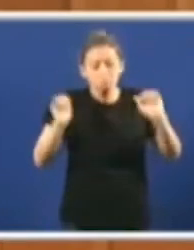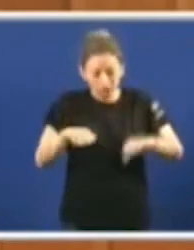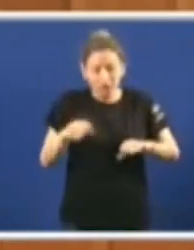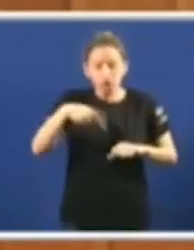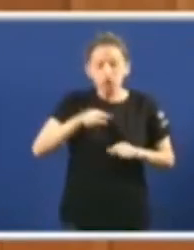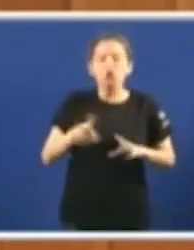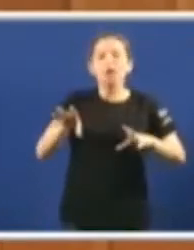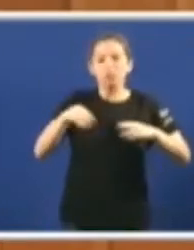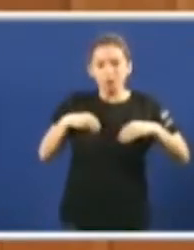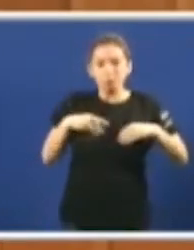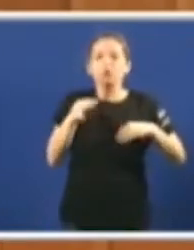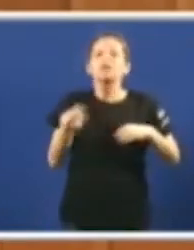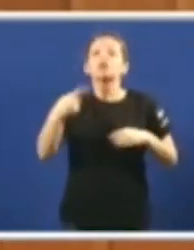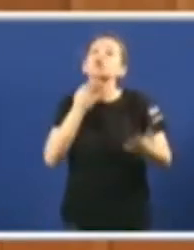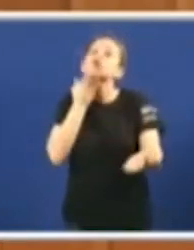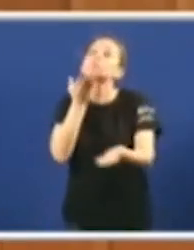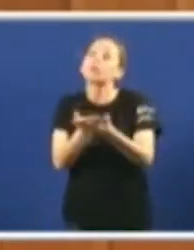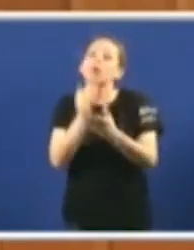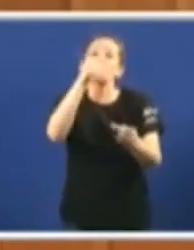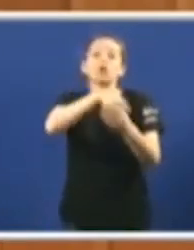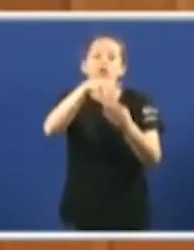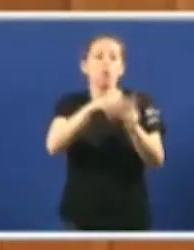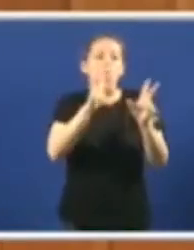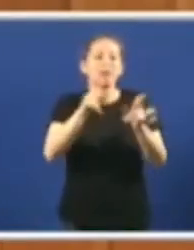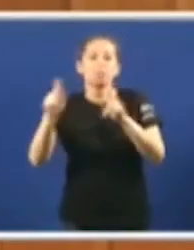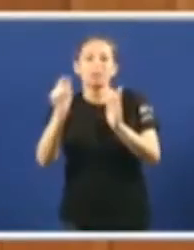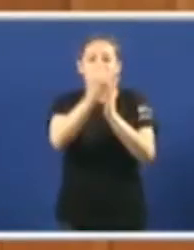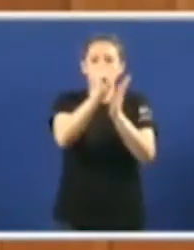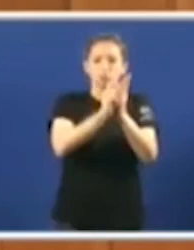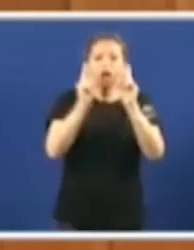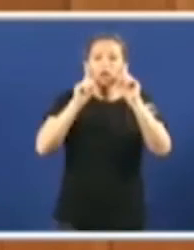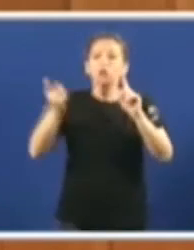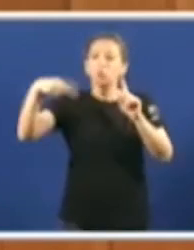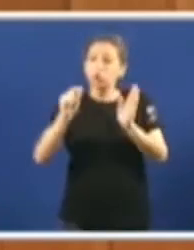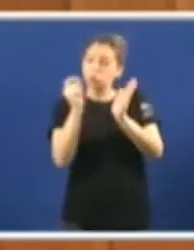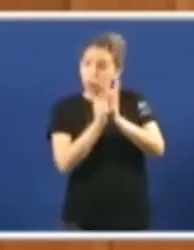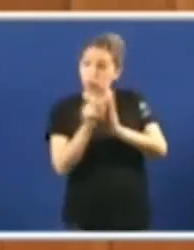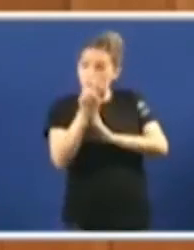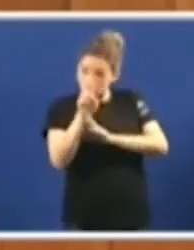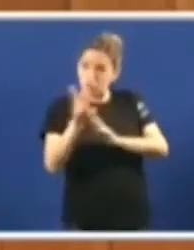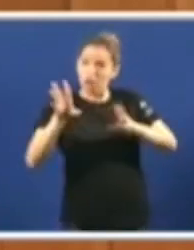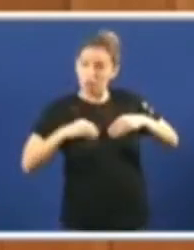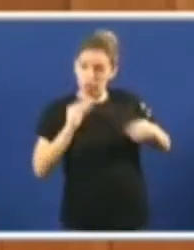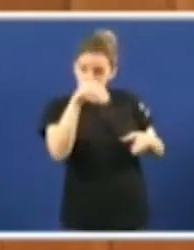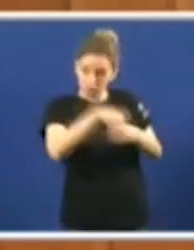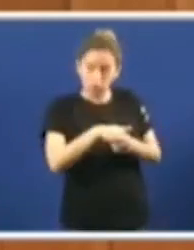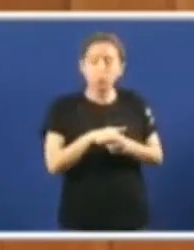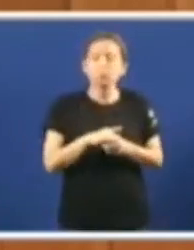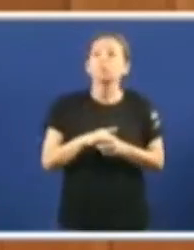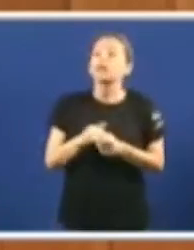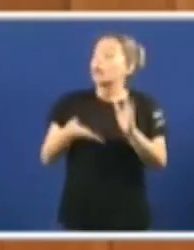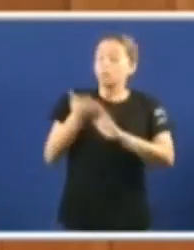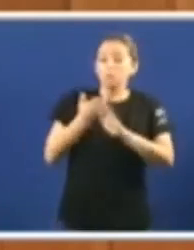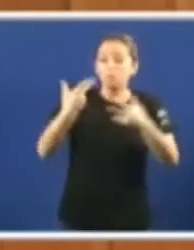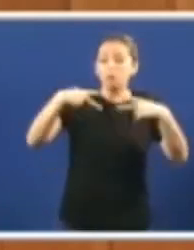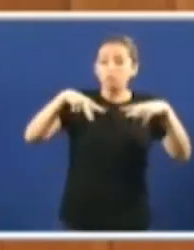a solicitar a votación por puntos se vostedes aceptan votar este punto, non? E vou rematando